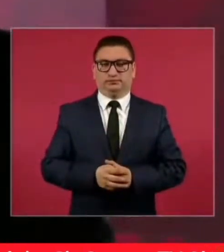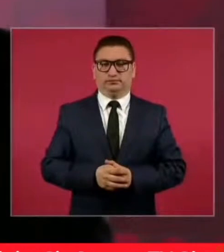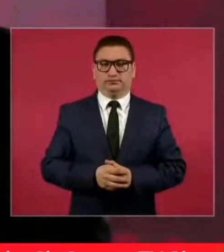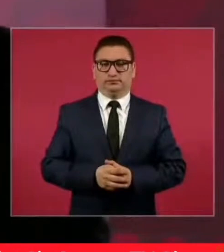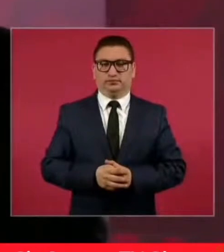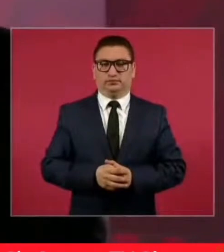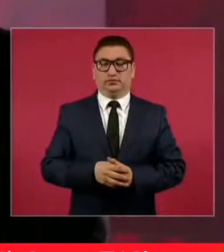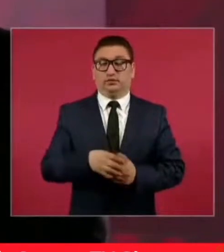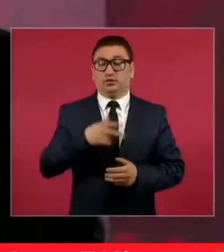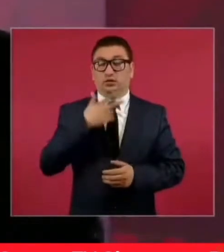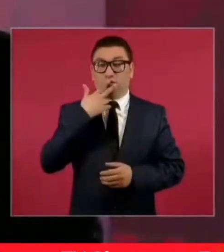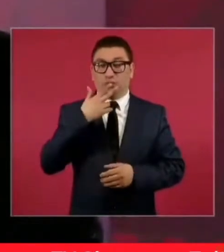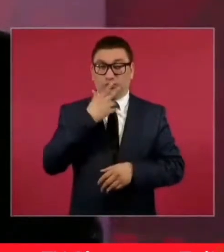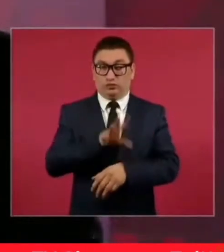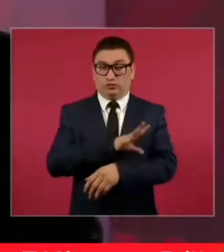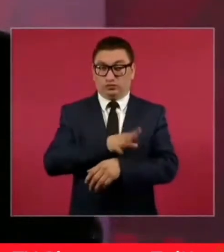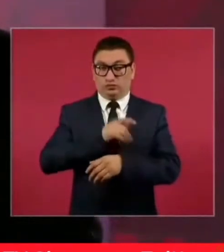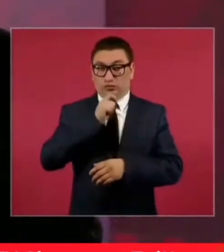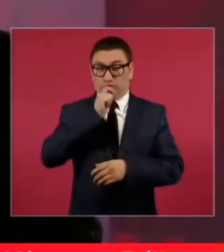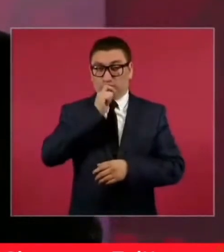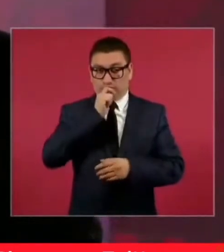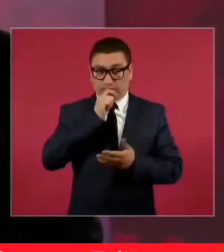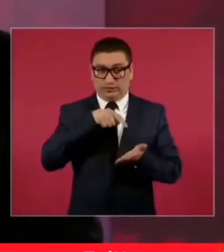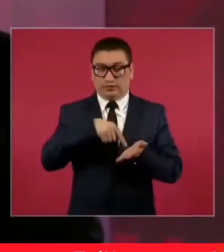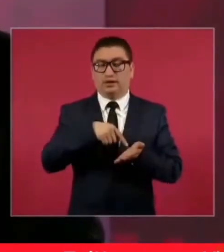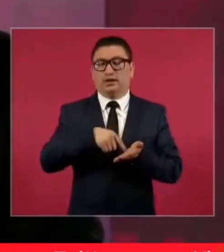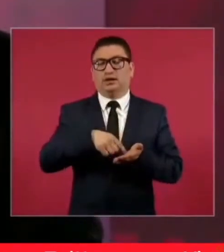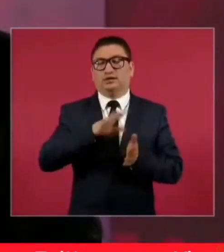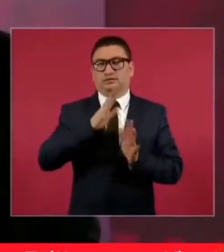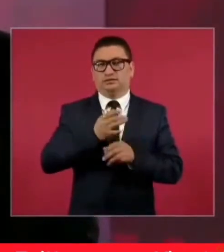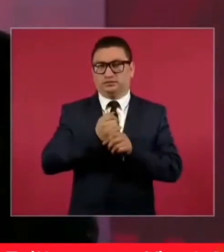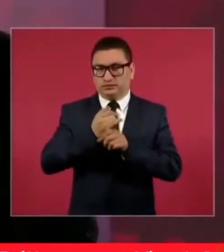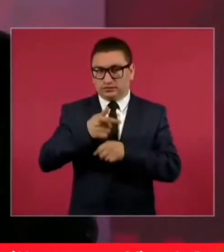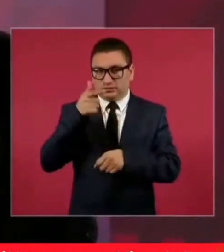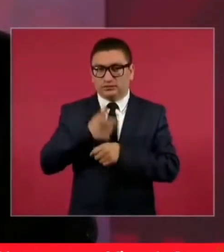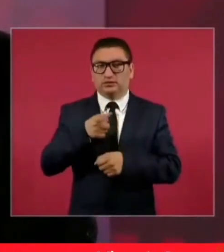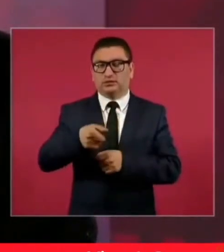que son dañinos a la salud.